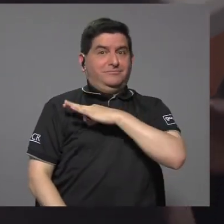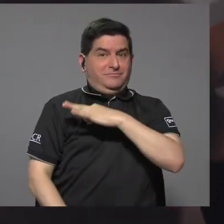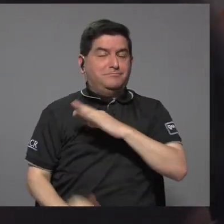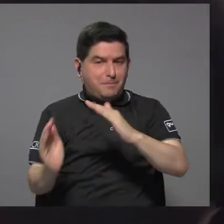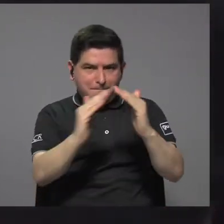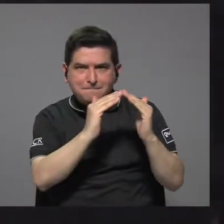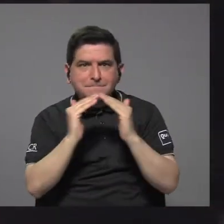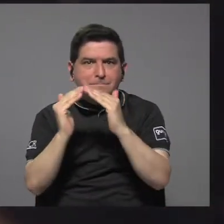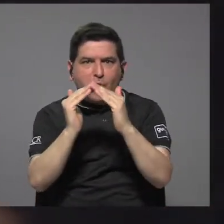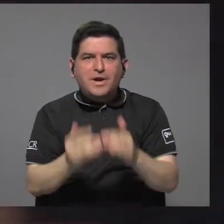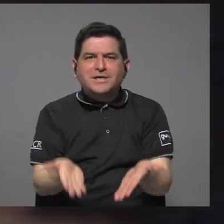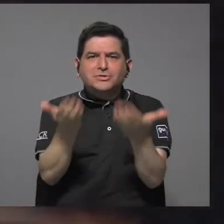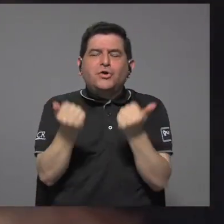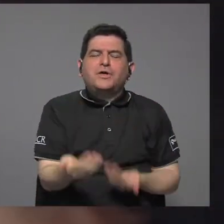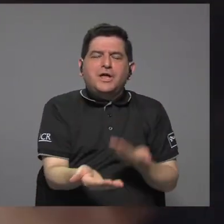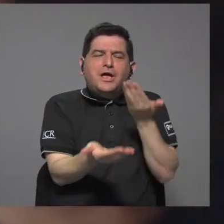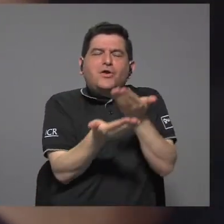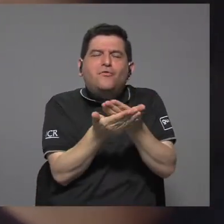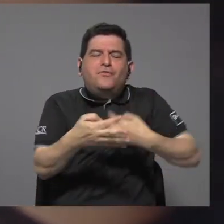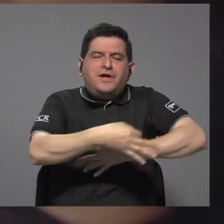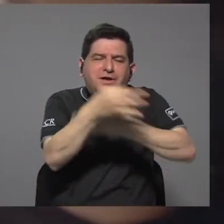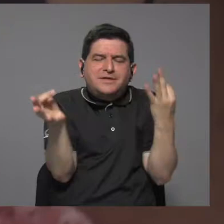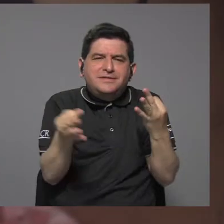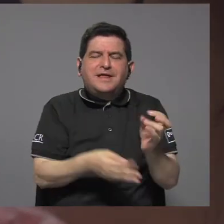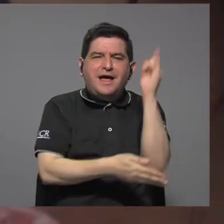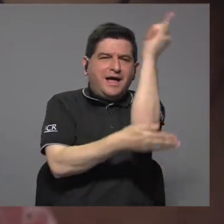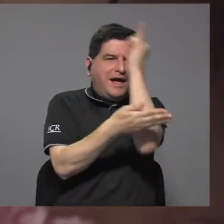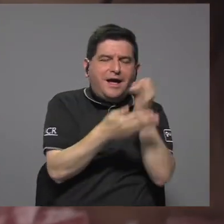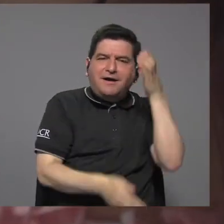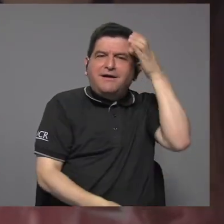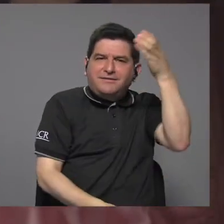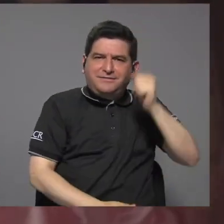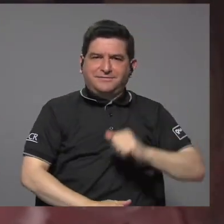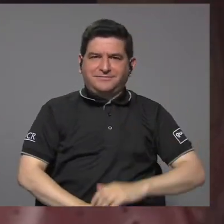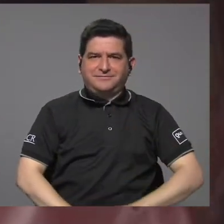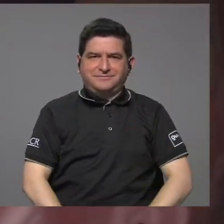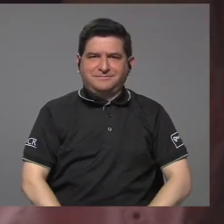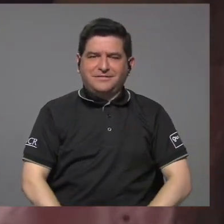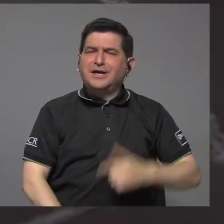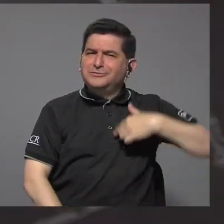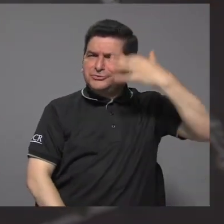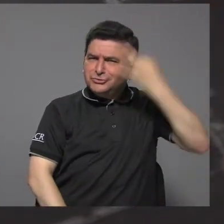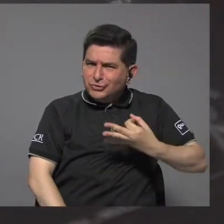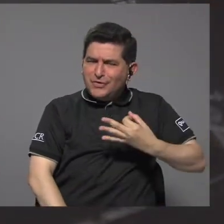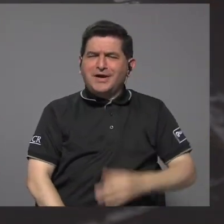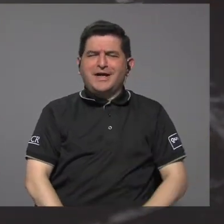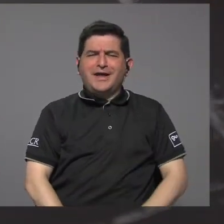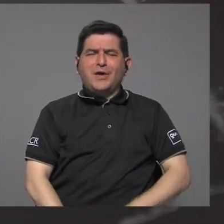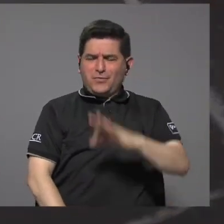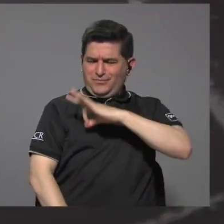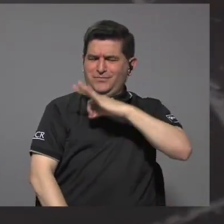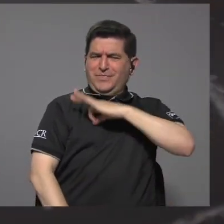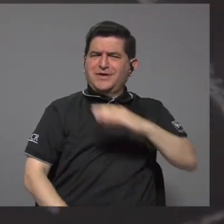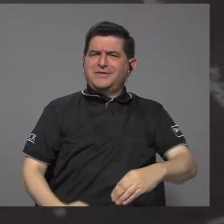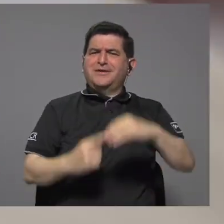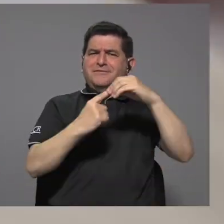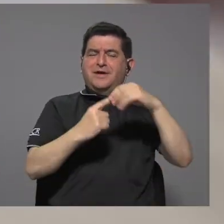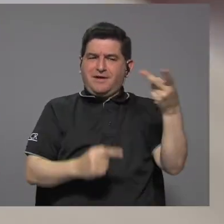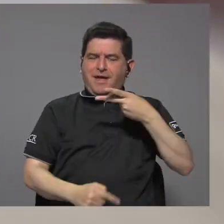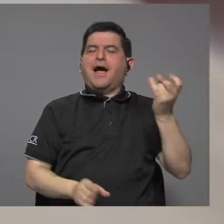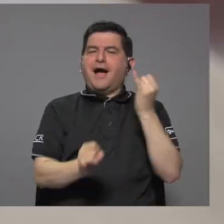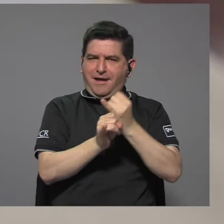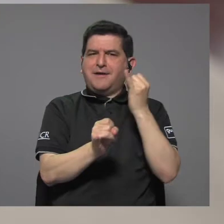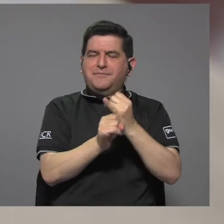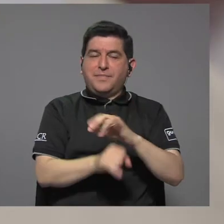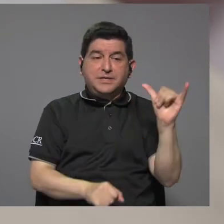han beneficiado a una población que busca una oferta de talleres artísticos culturales creo que uno de los grandes beneficiados son los